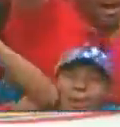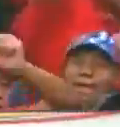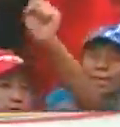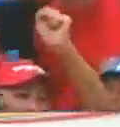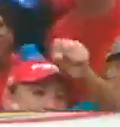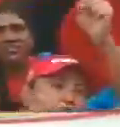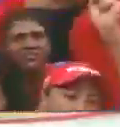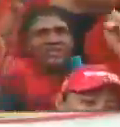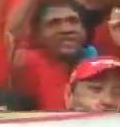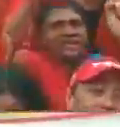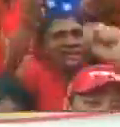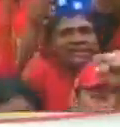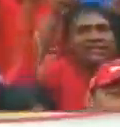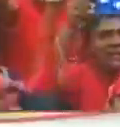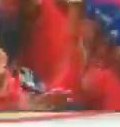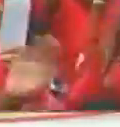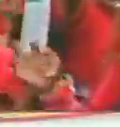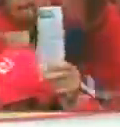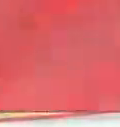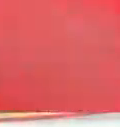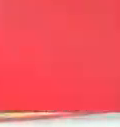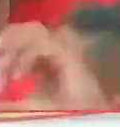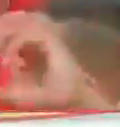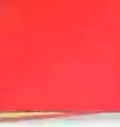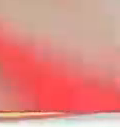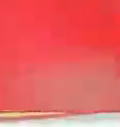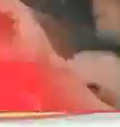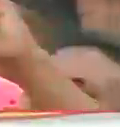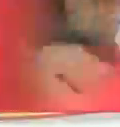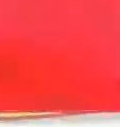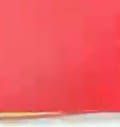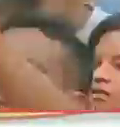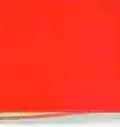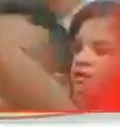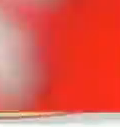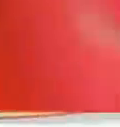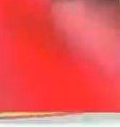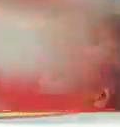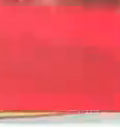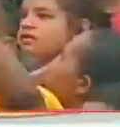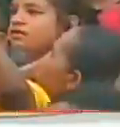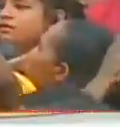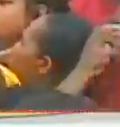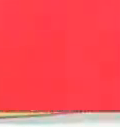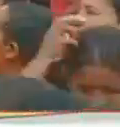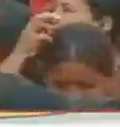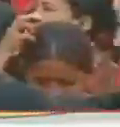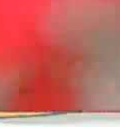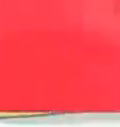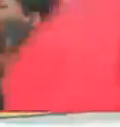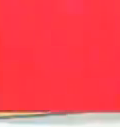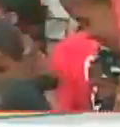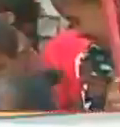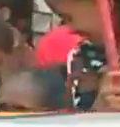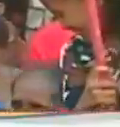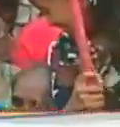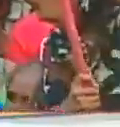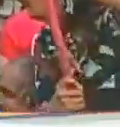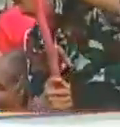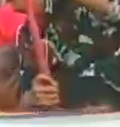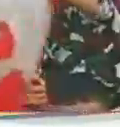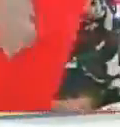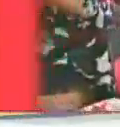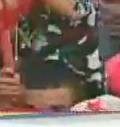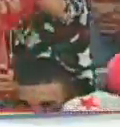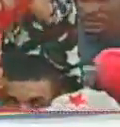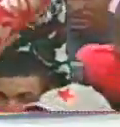la revolución bolivariana, el sable, la espada de Rafael Urdaneta. Nosotros desde